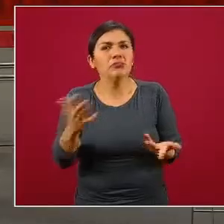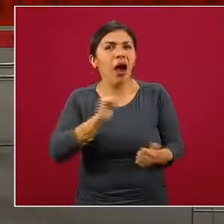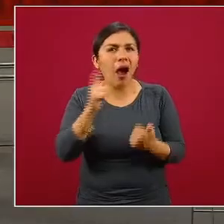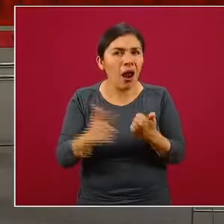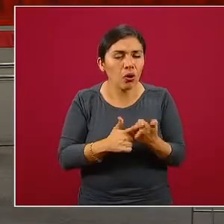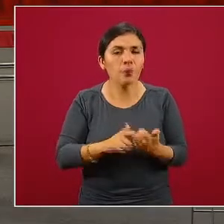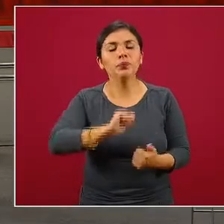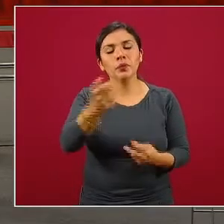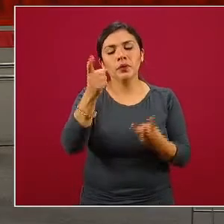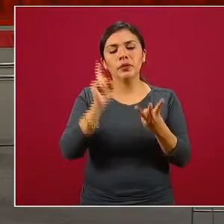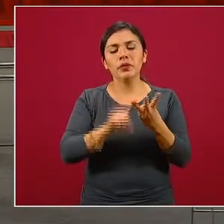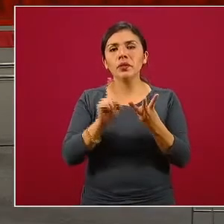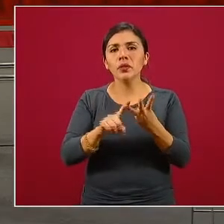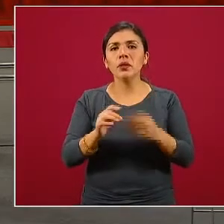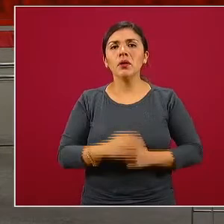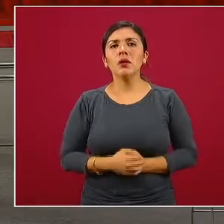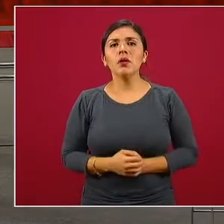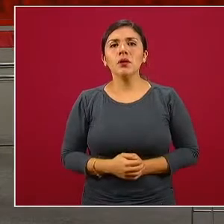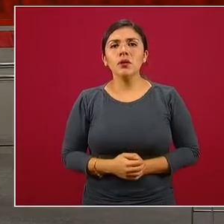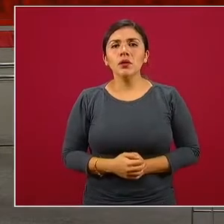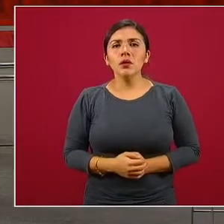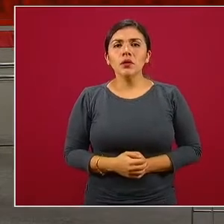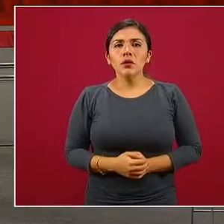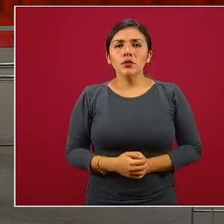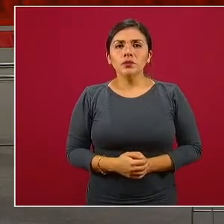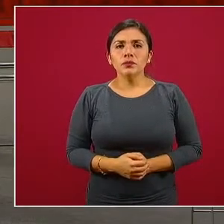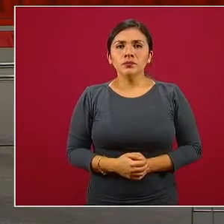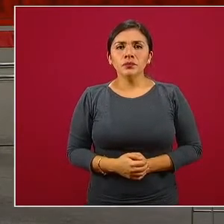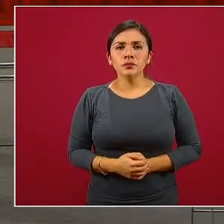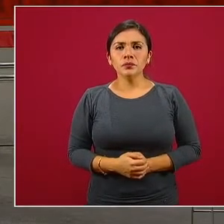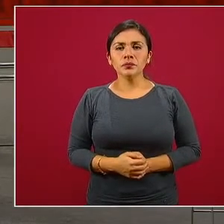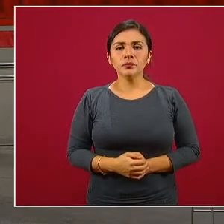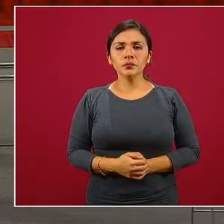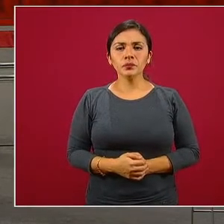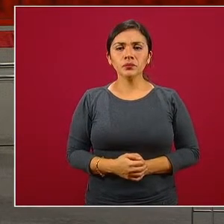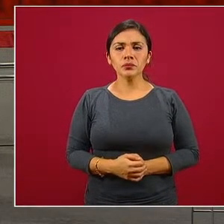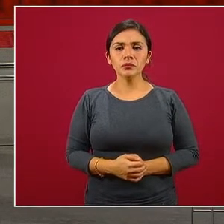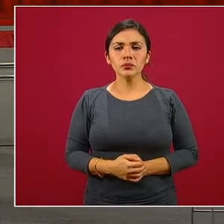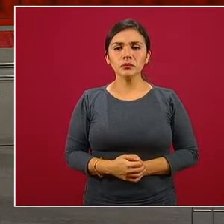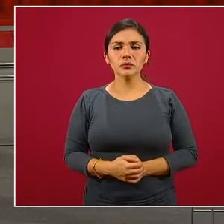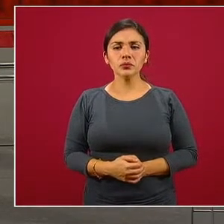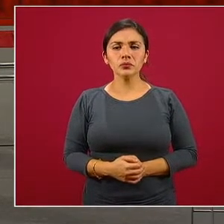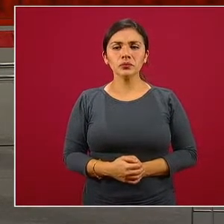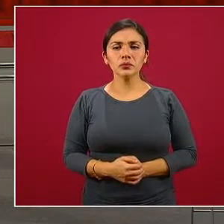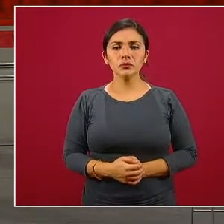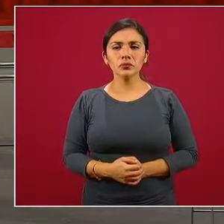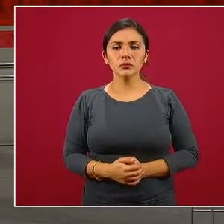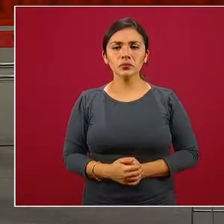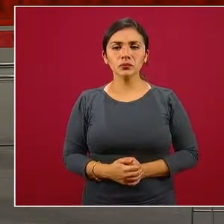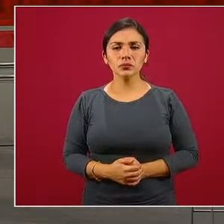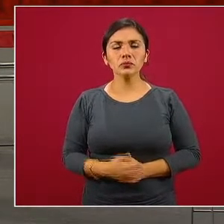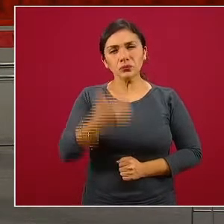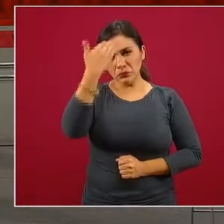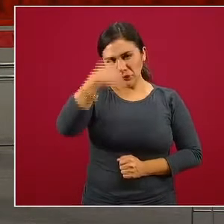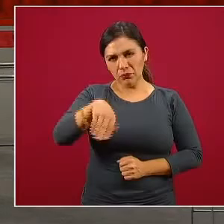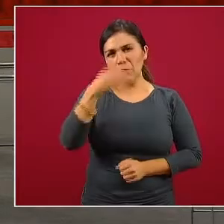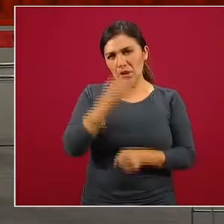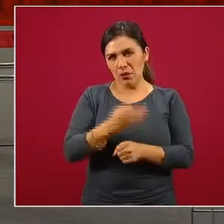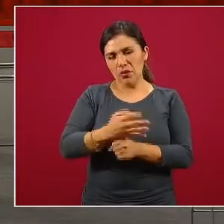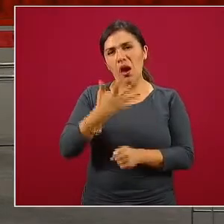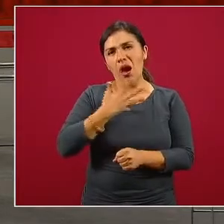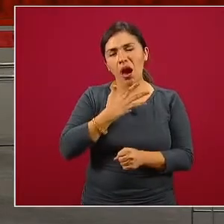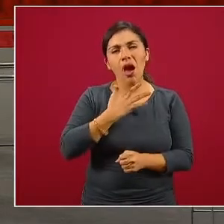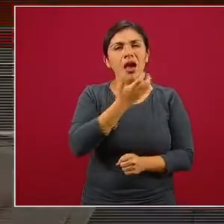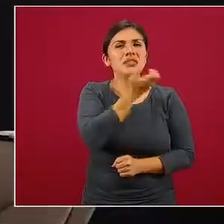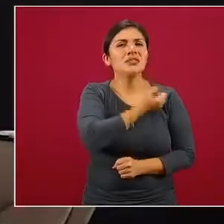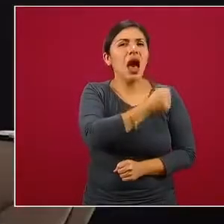Y una tercera que es para en el entendido de que tenemos un sistema de salud que tiene muchas carencias